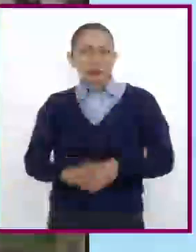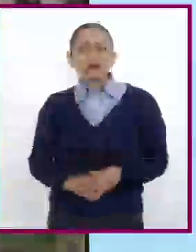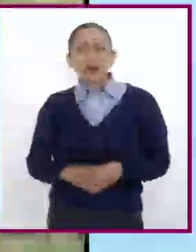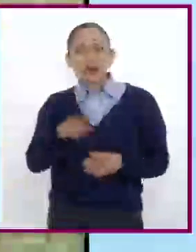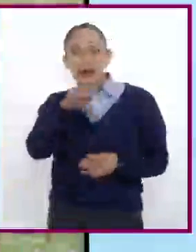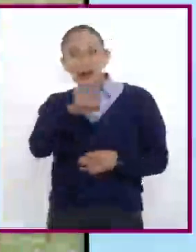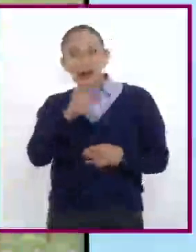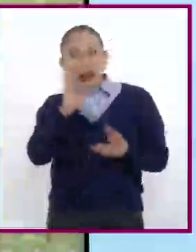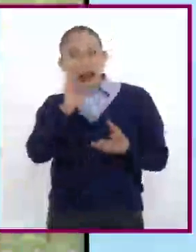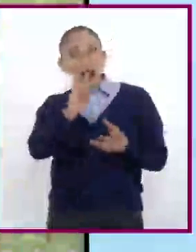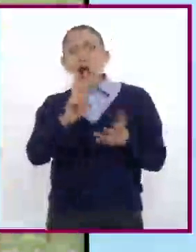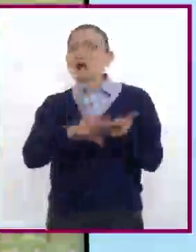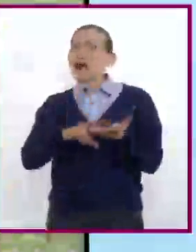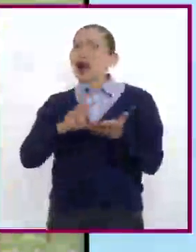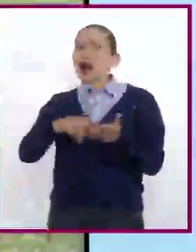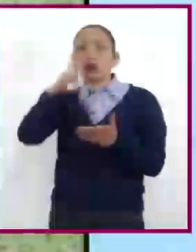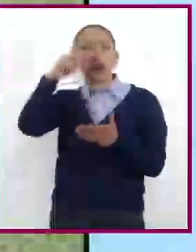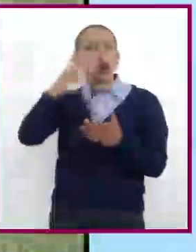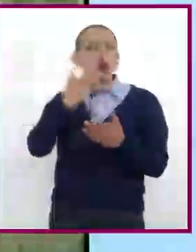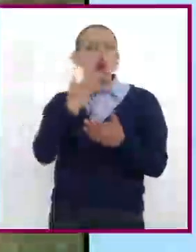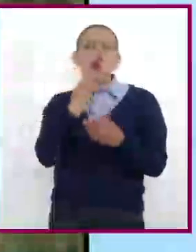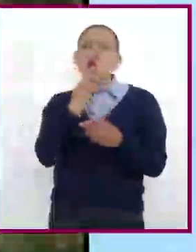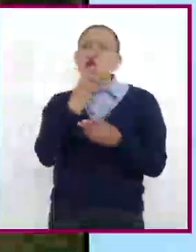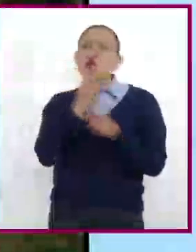lo que lo hace valorar más lo mexicano.